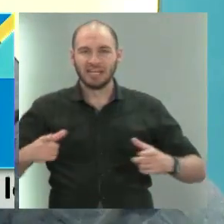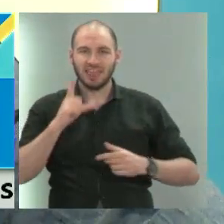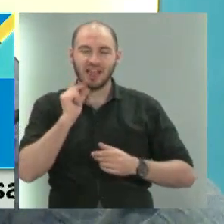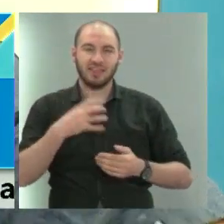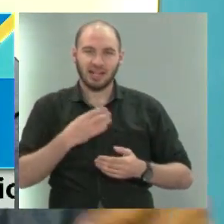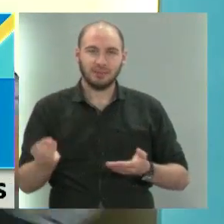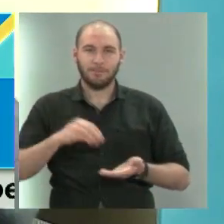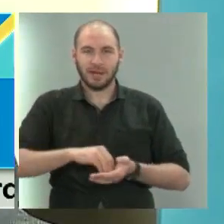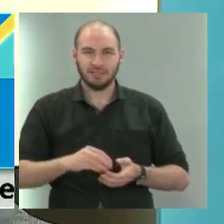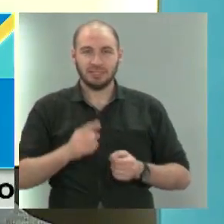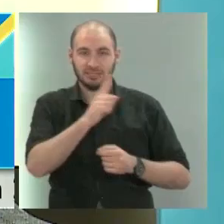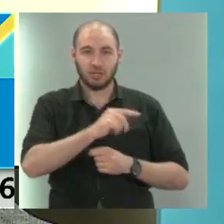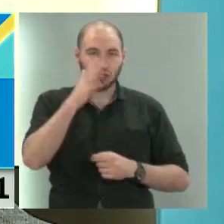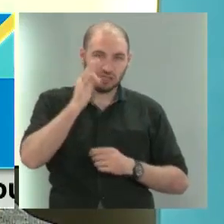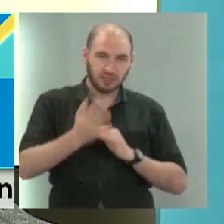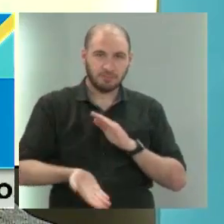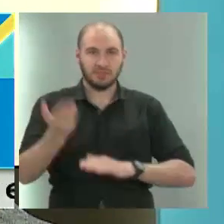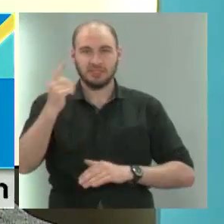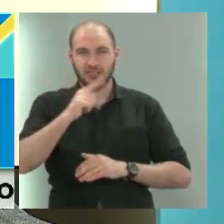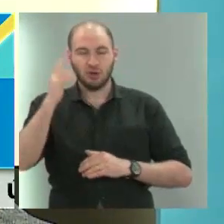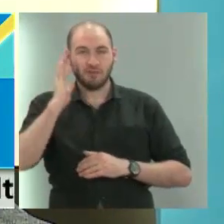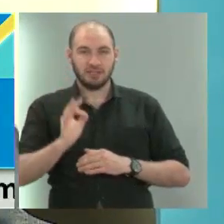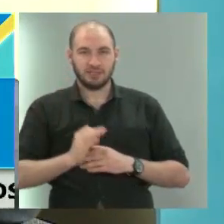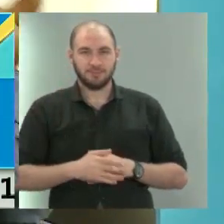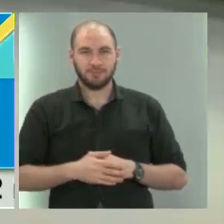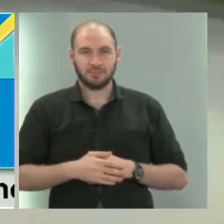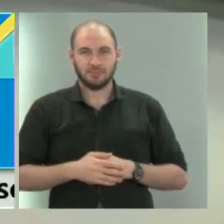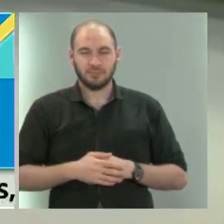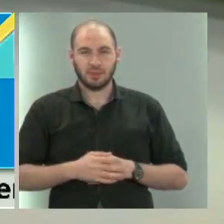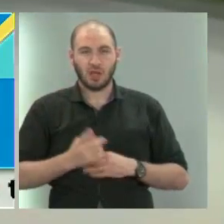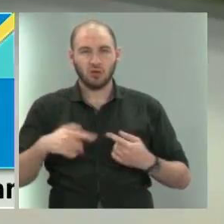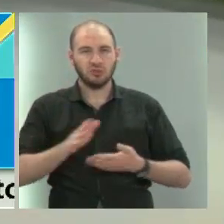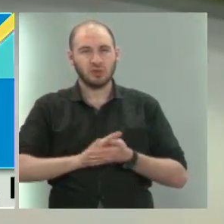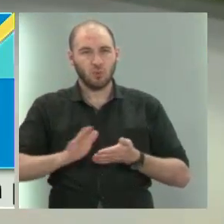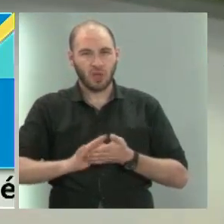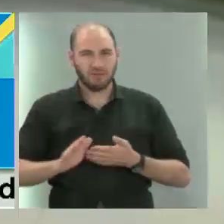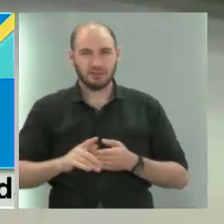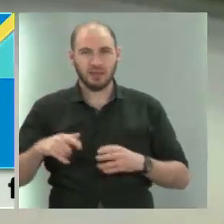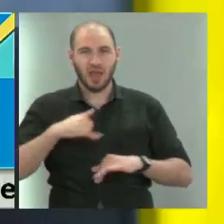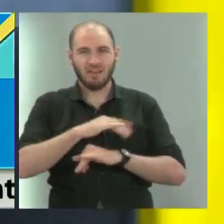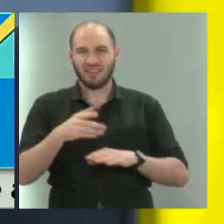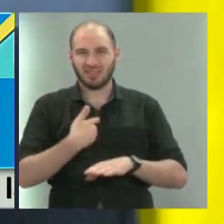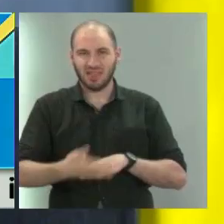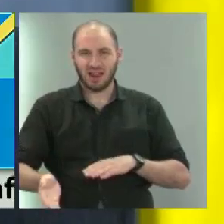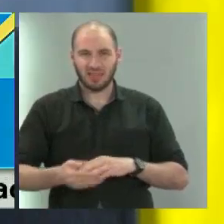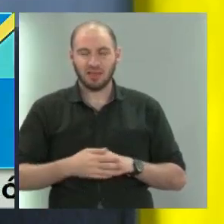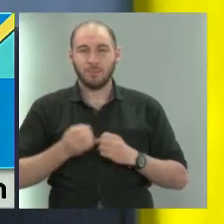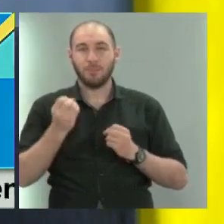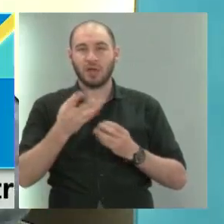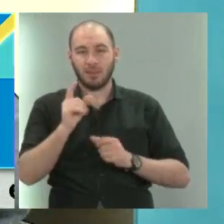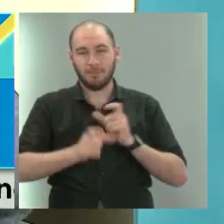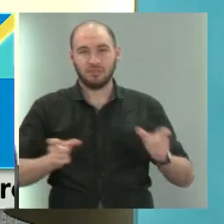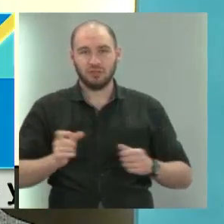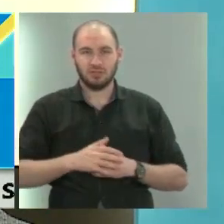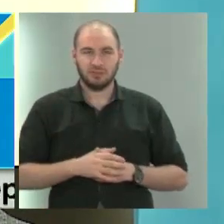días del ciclo lectivo de 180 a 190. Quizás una de las novedades es que se anunció un poco tarde porque las personas ya